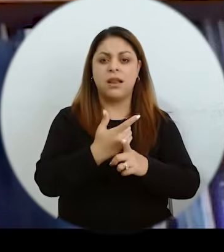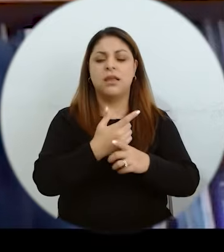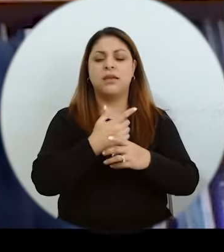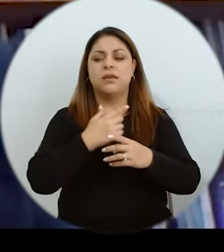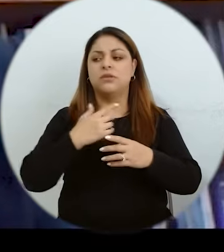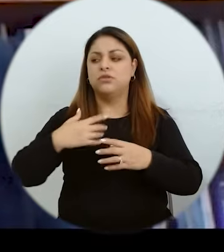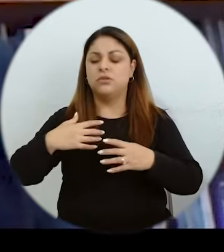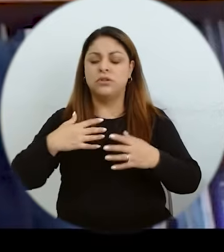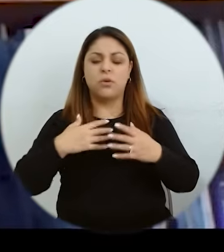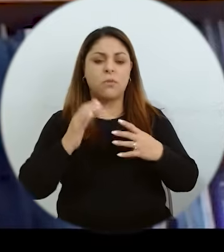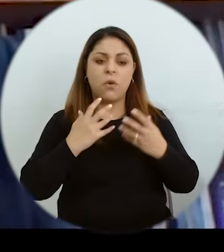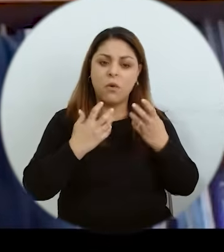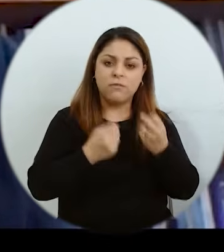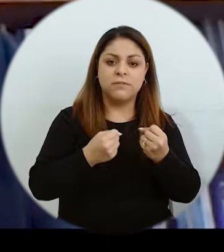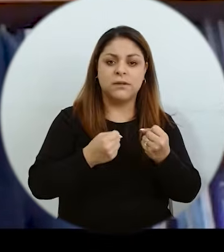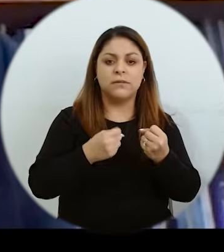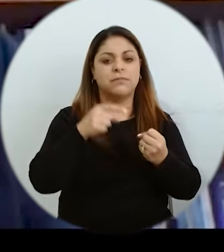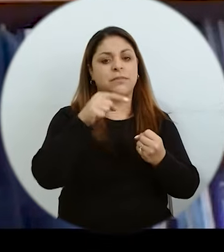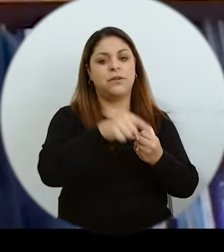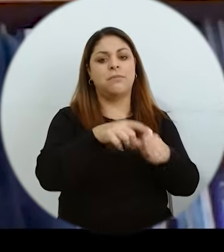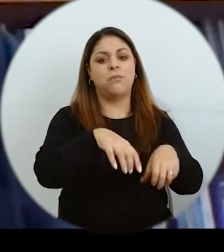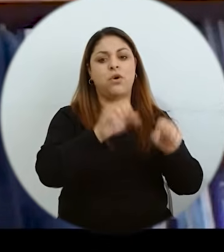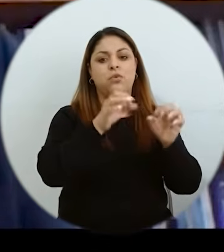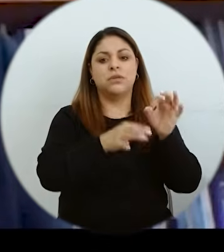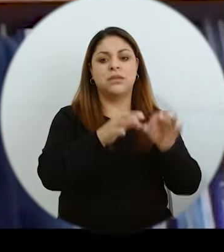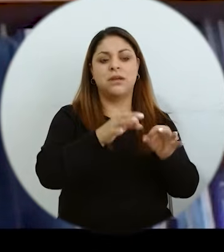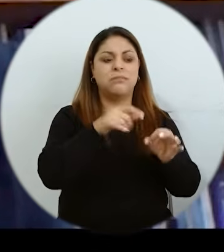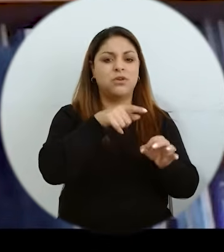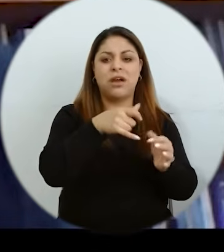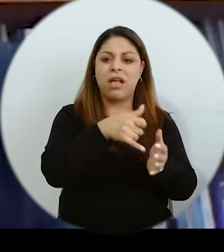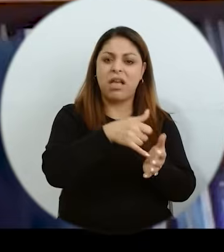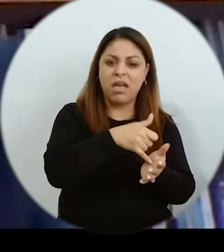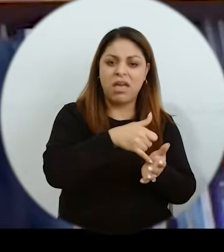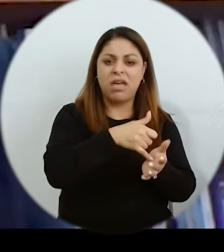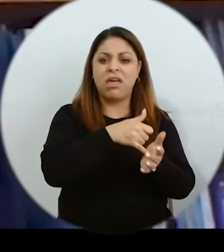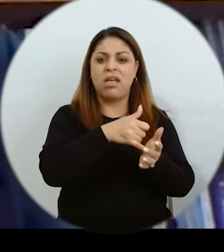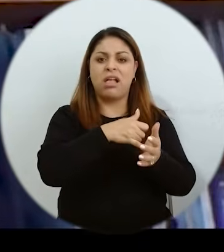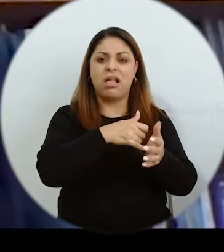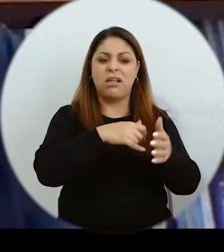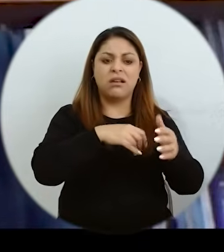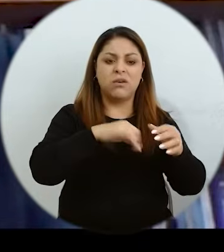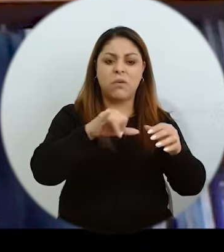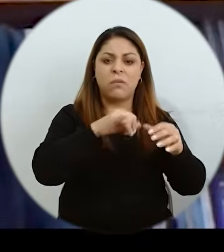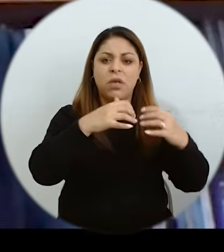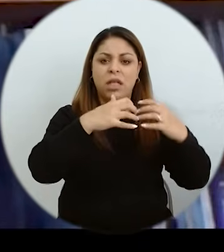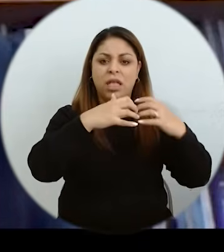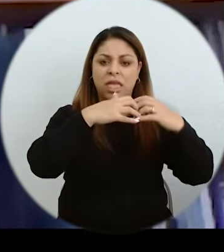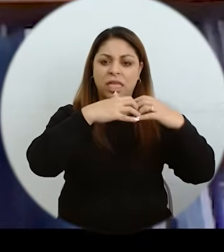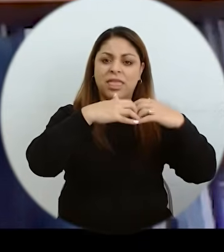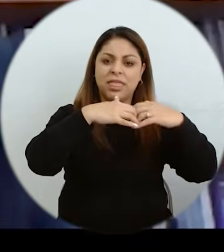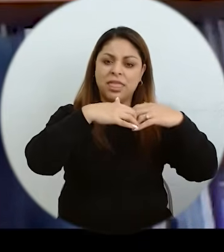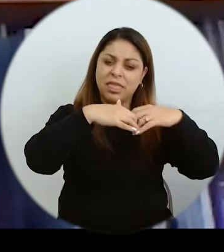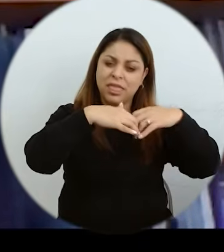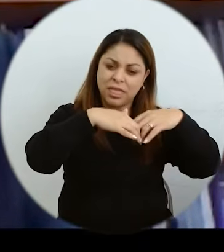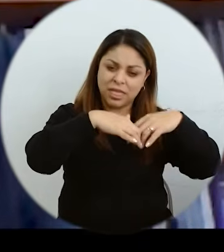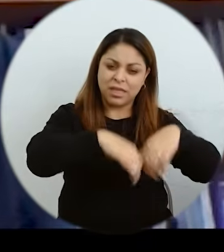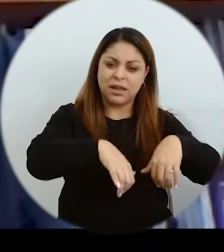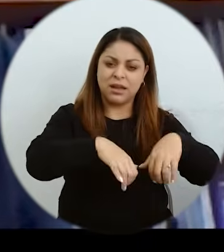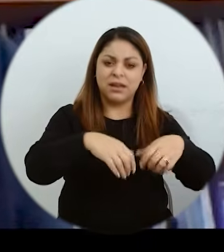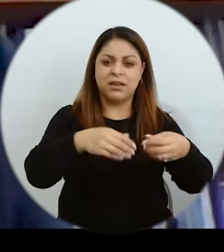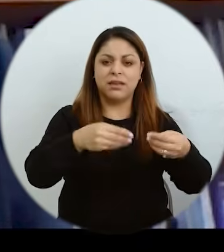económica, cultural del país, está siendo de alguna manera socavada, desbalanceada, y es como una mesa